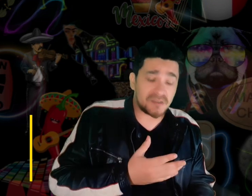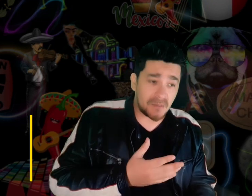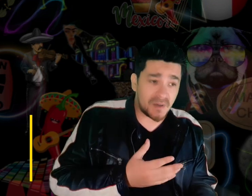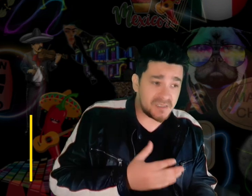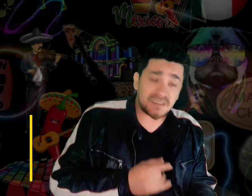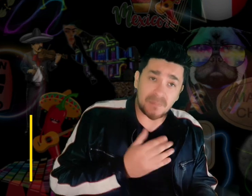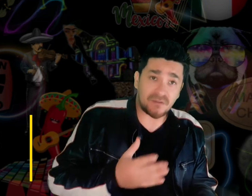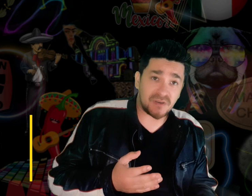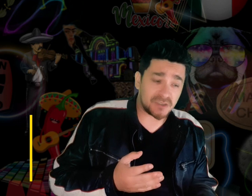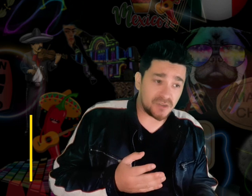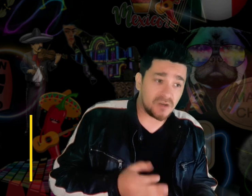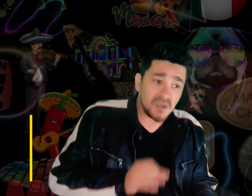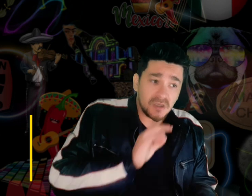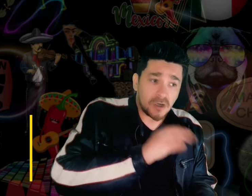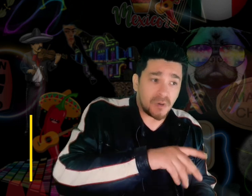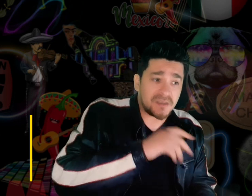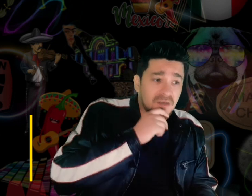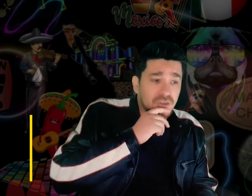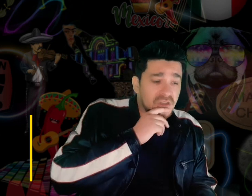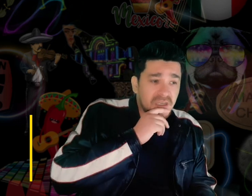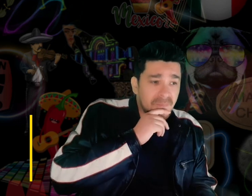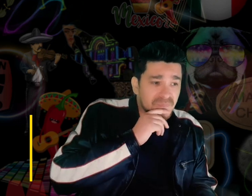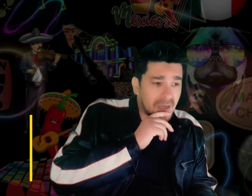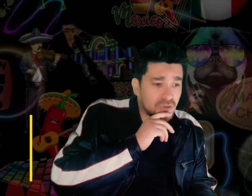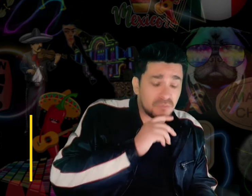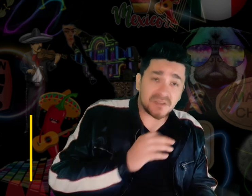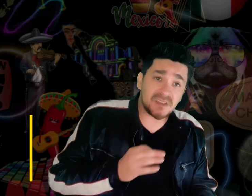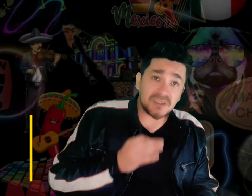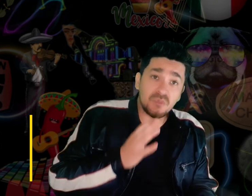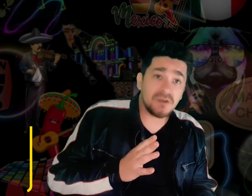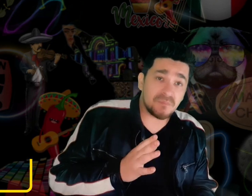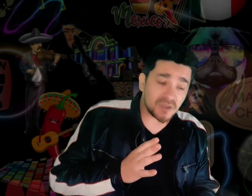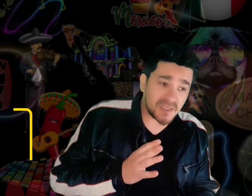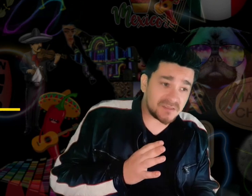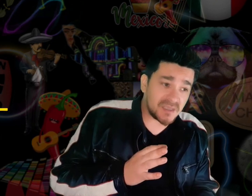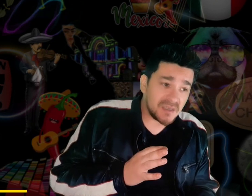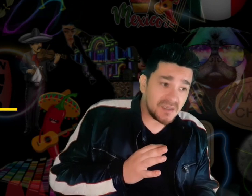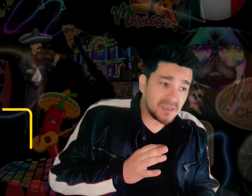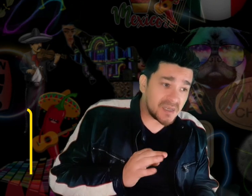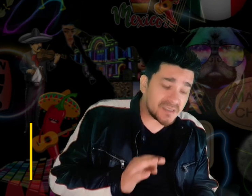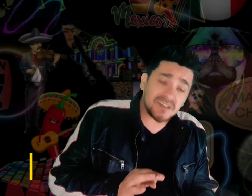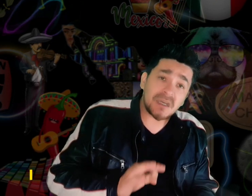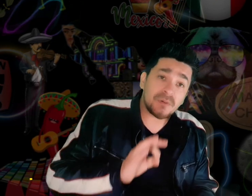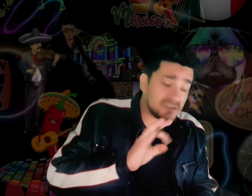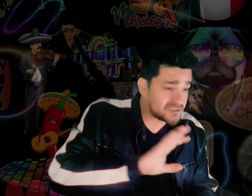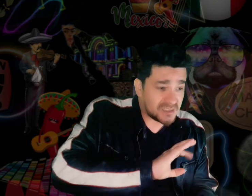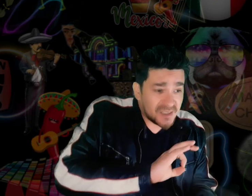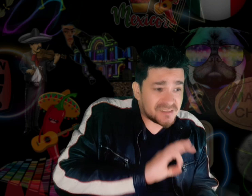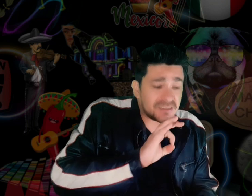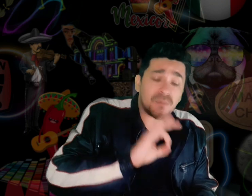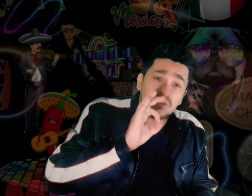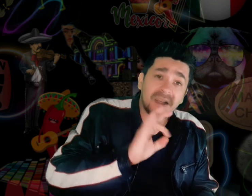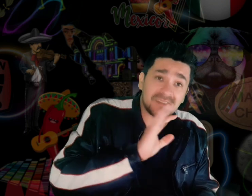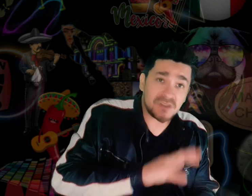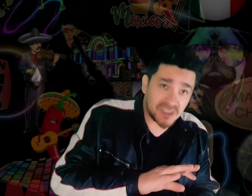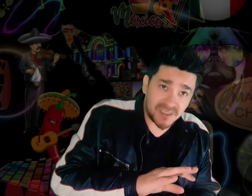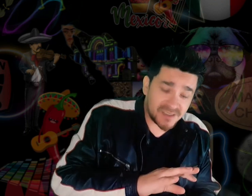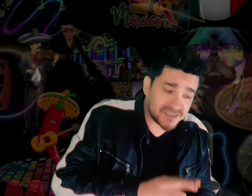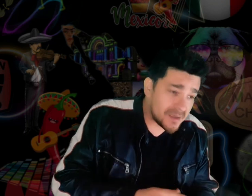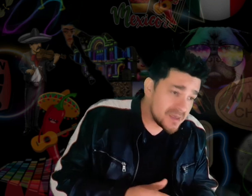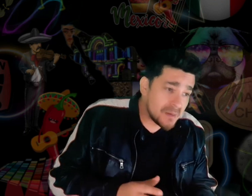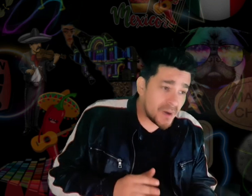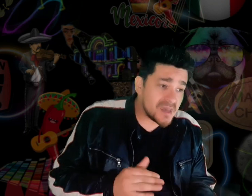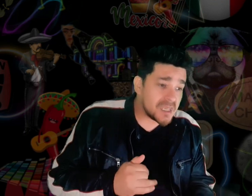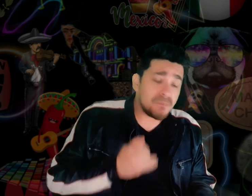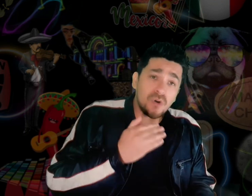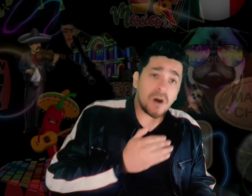una nueva etapa y está perfecto, ¿no? Como les dije el otro día, AMLO es un presidente muy importante que recién está poniendo, sí, recién está poniendo la semillita